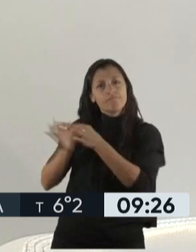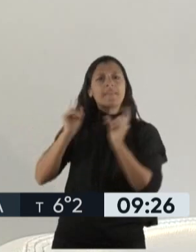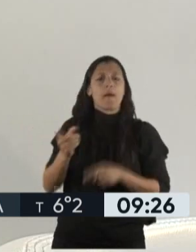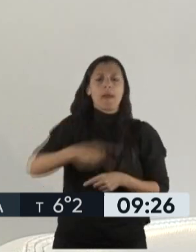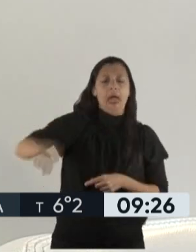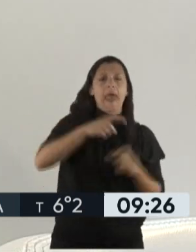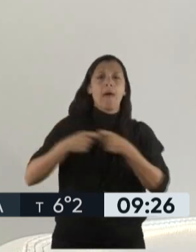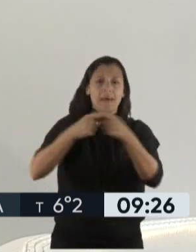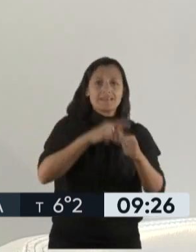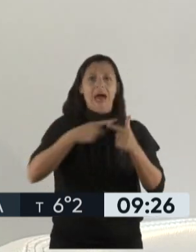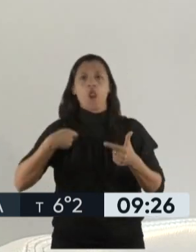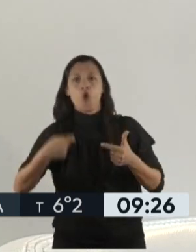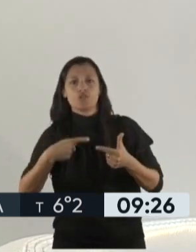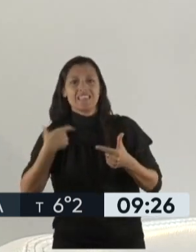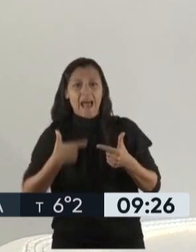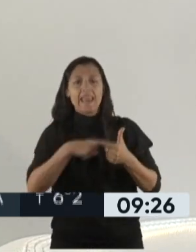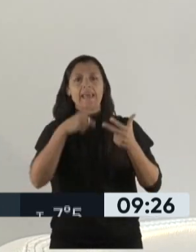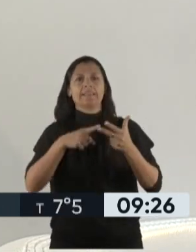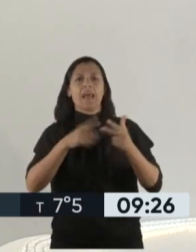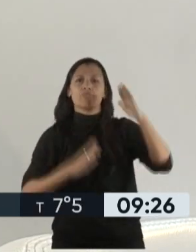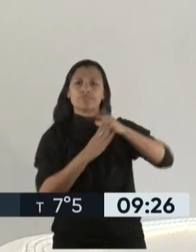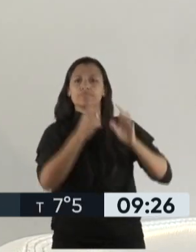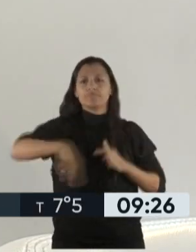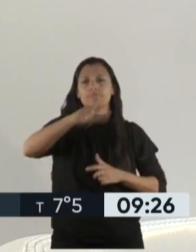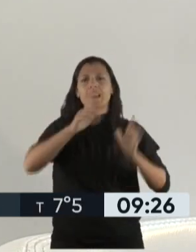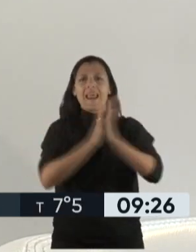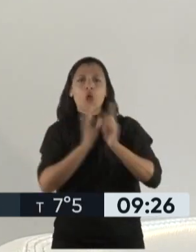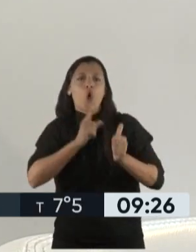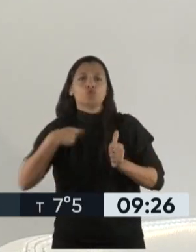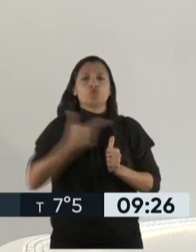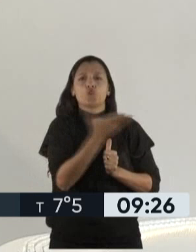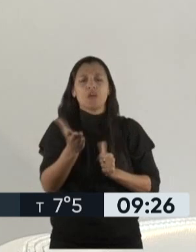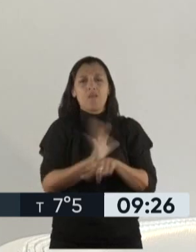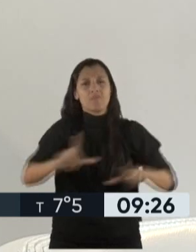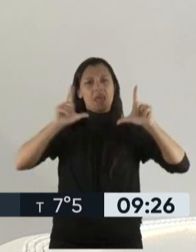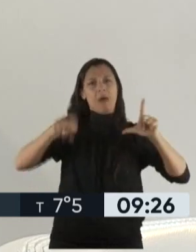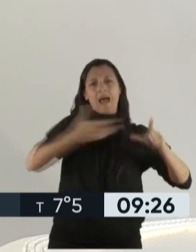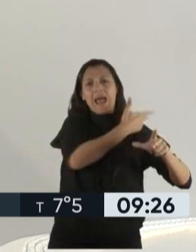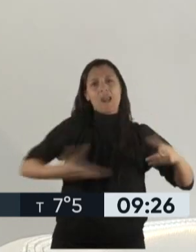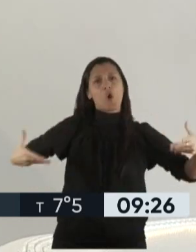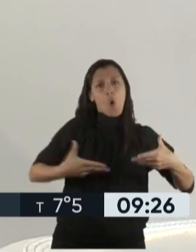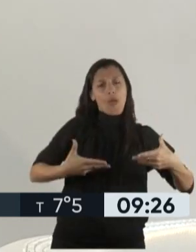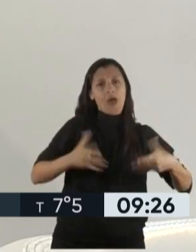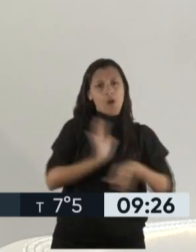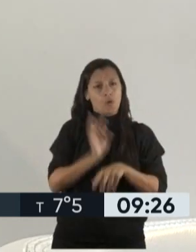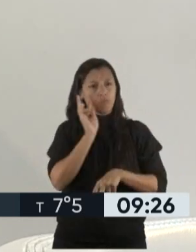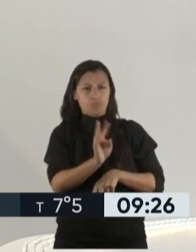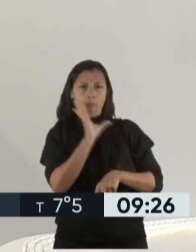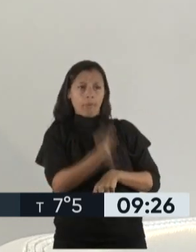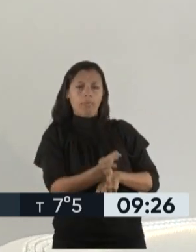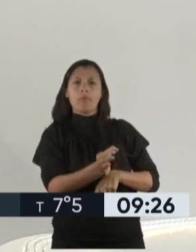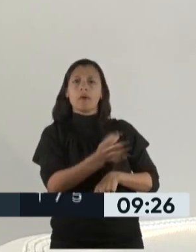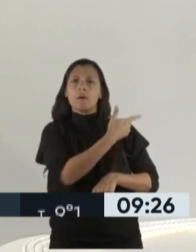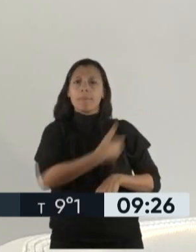sindicalistas, empresarios, líderes religiosos, sociales, la imagen de un gobierno cuyo presidente y cuya vicepresidenta no se hablan.